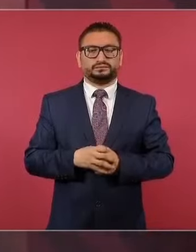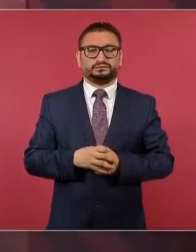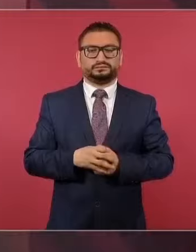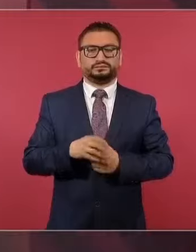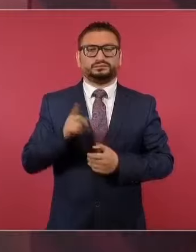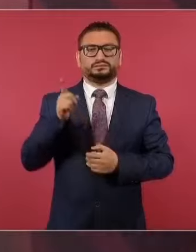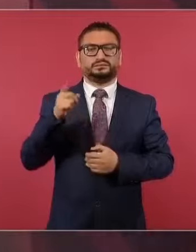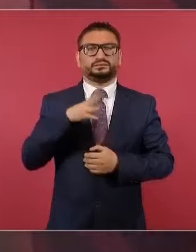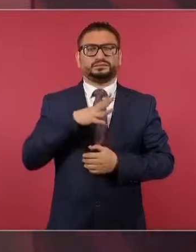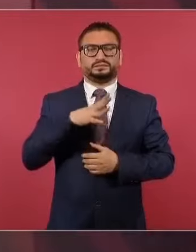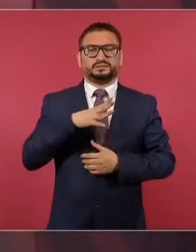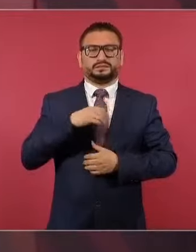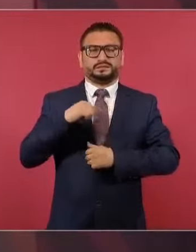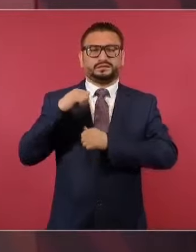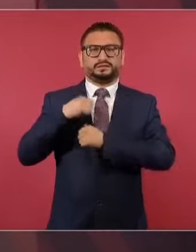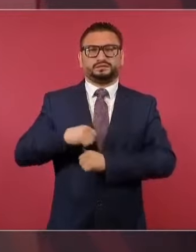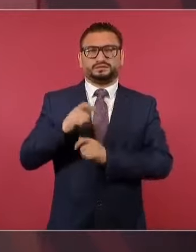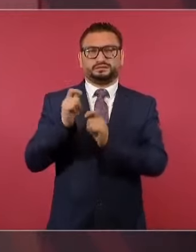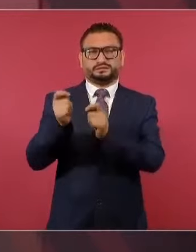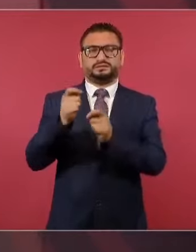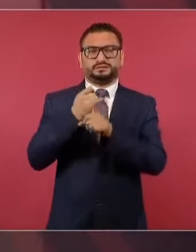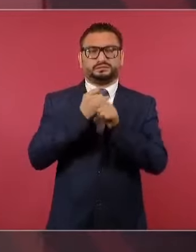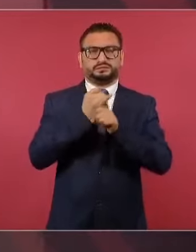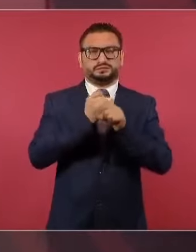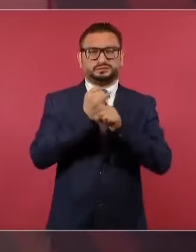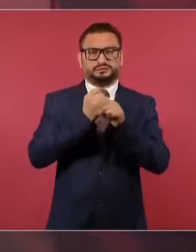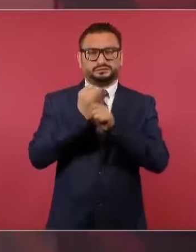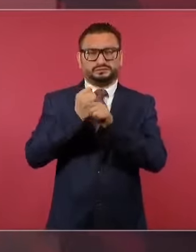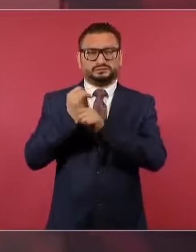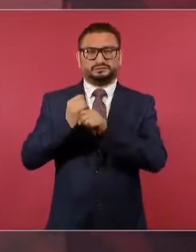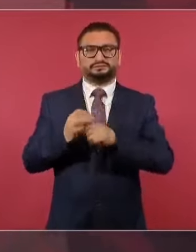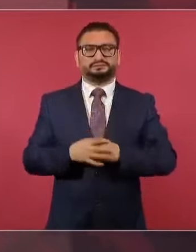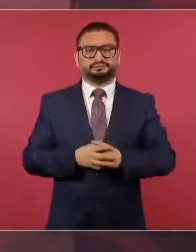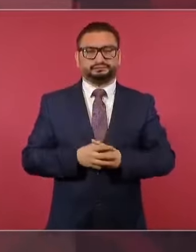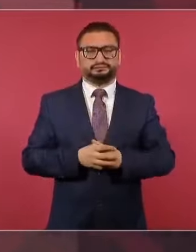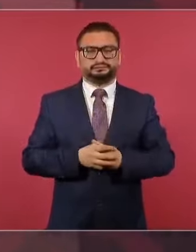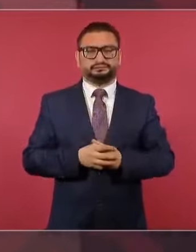el cargo de investigadora.